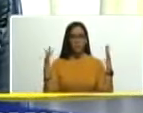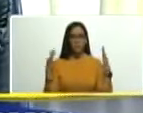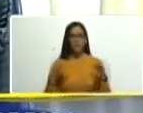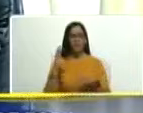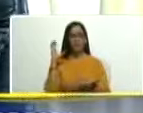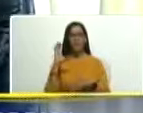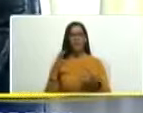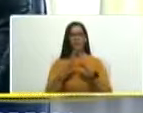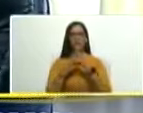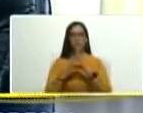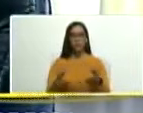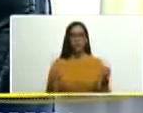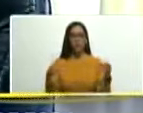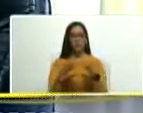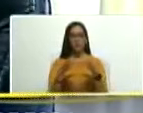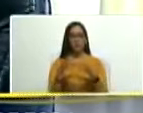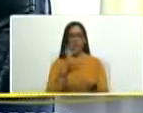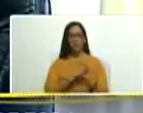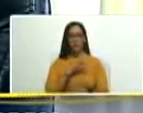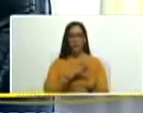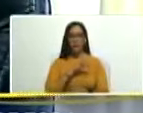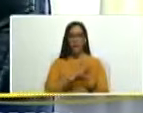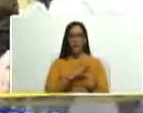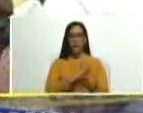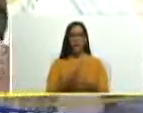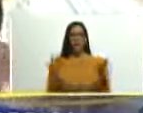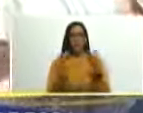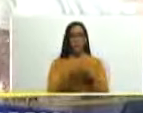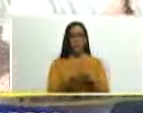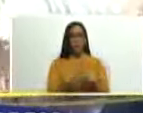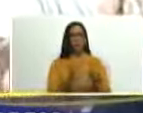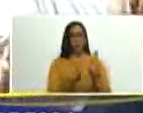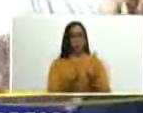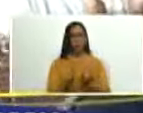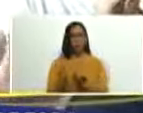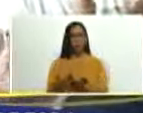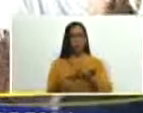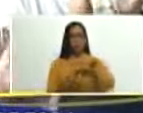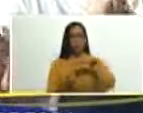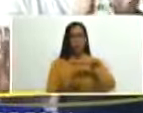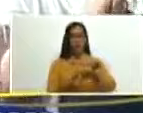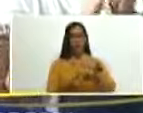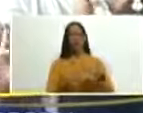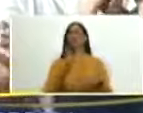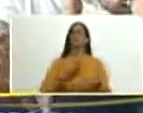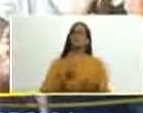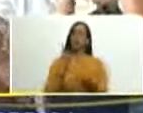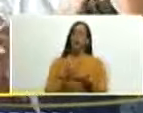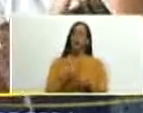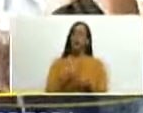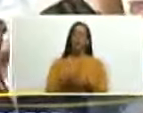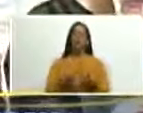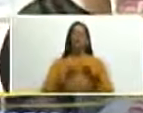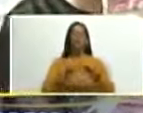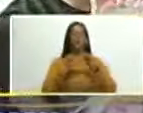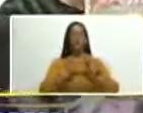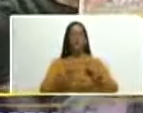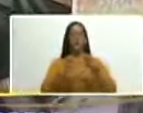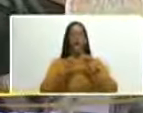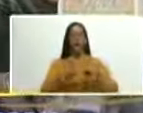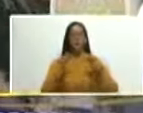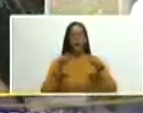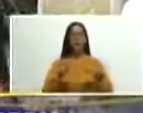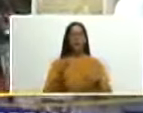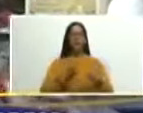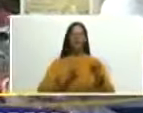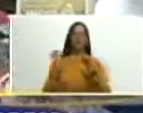patria. Todos los sectores sociales, junto con sus organizaciones de base, estuvimos allí y continuamos allí